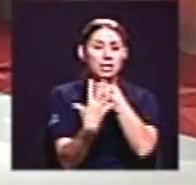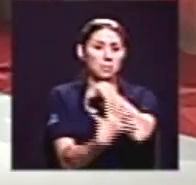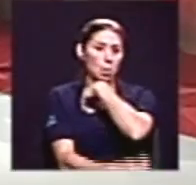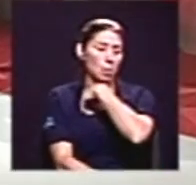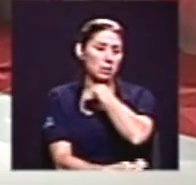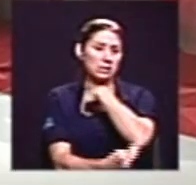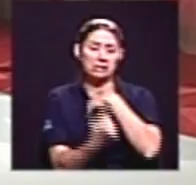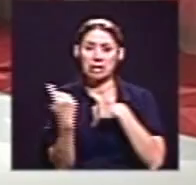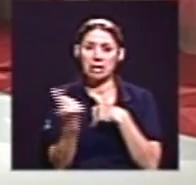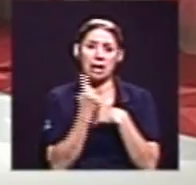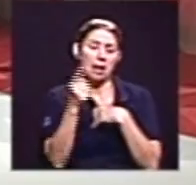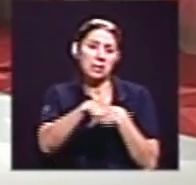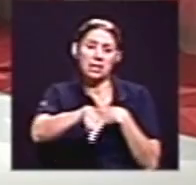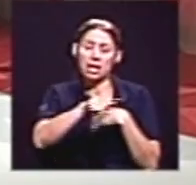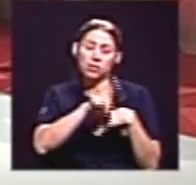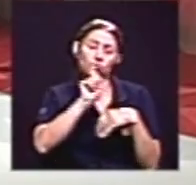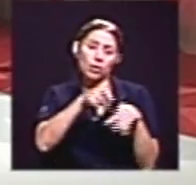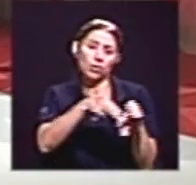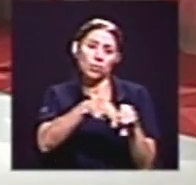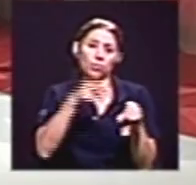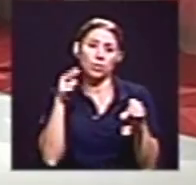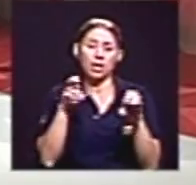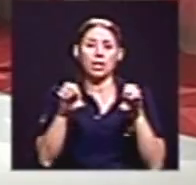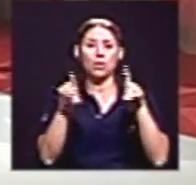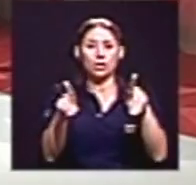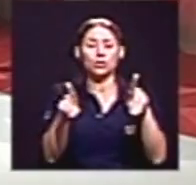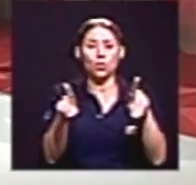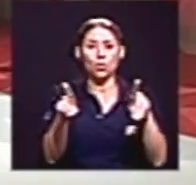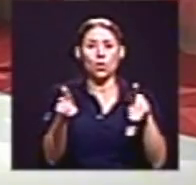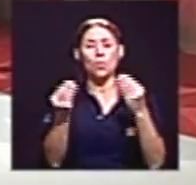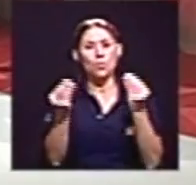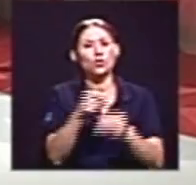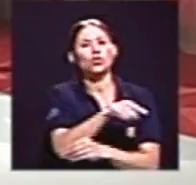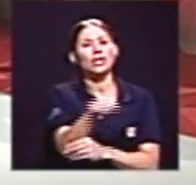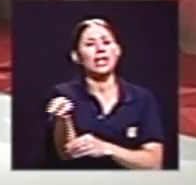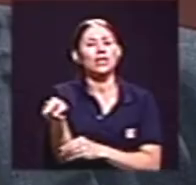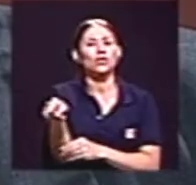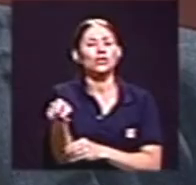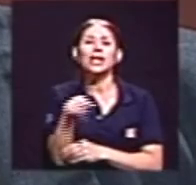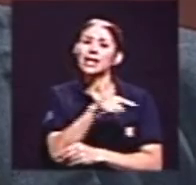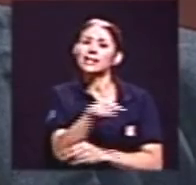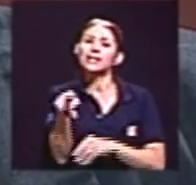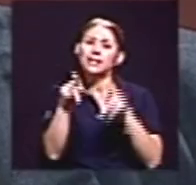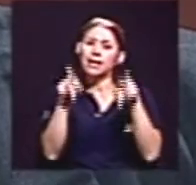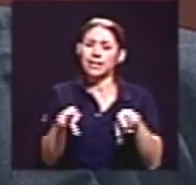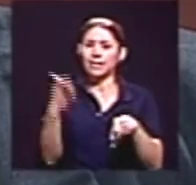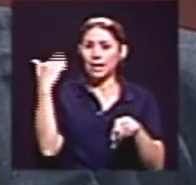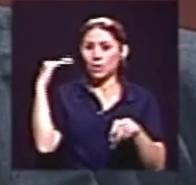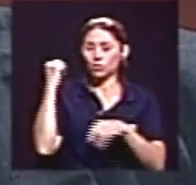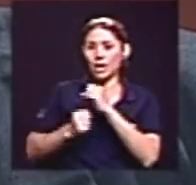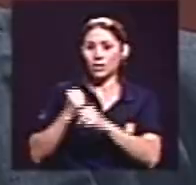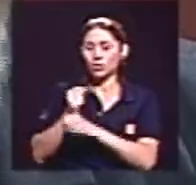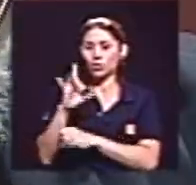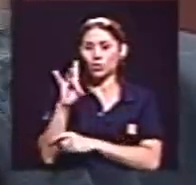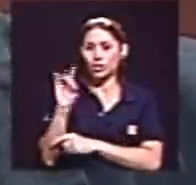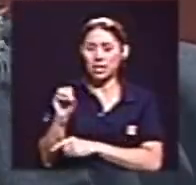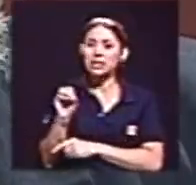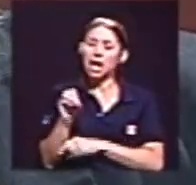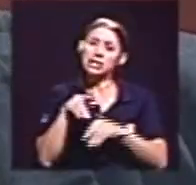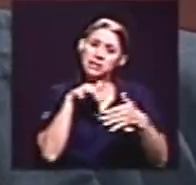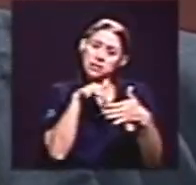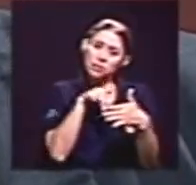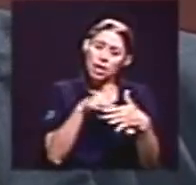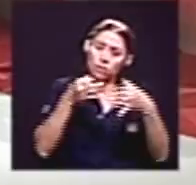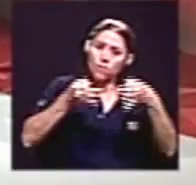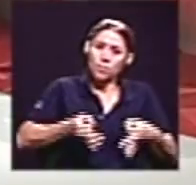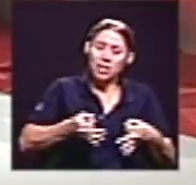educación, que tuvo que salir de la educación, y muchos de ellos es la gente que en los años 80 tuvo que salir de la educación formal y se quedó